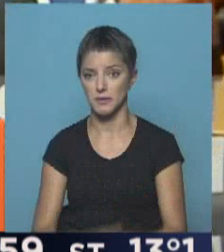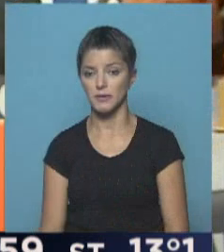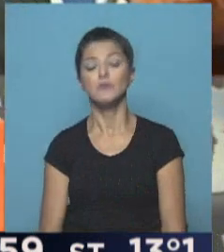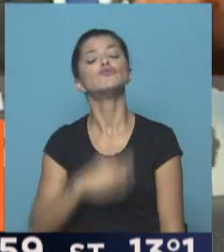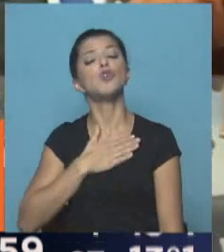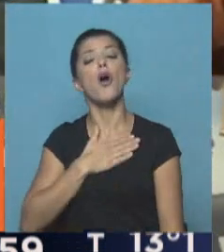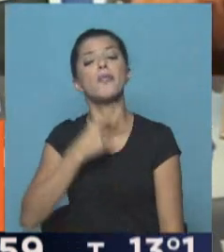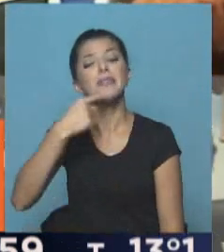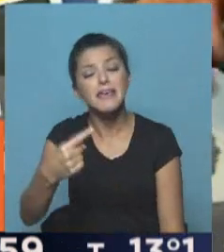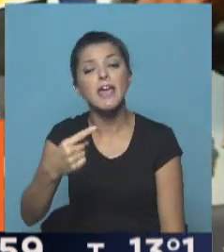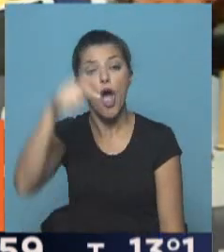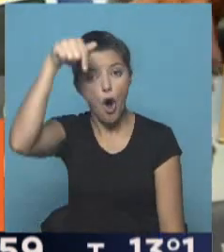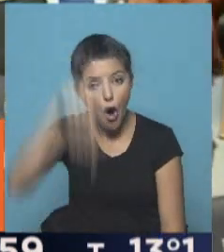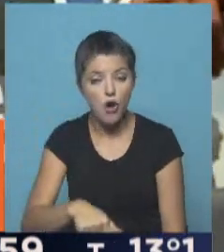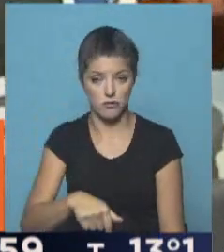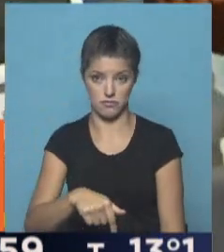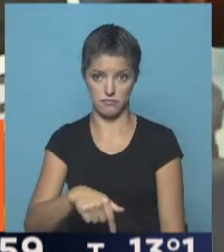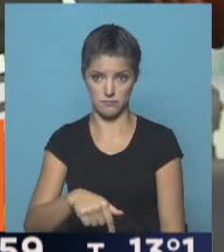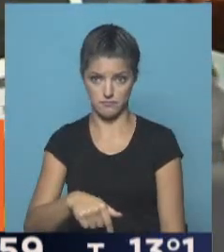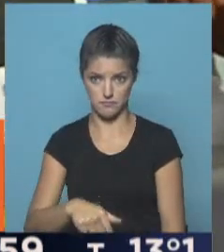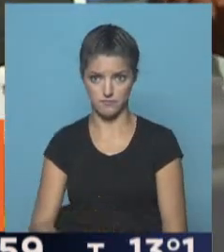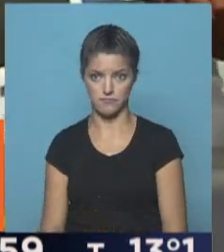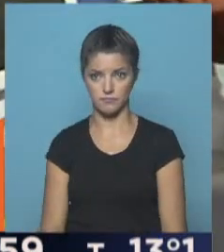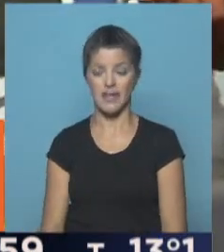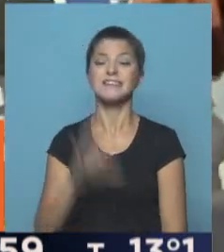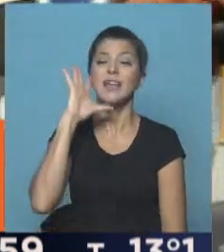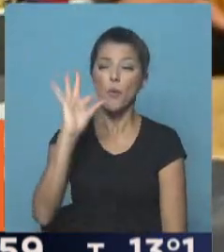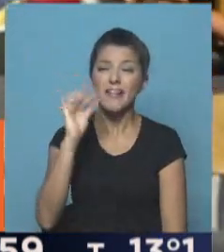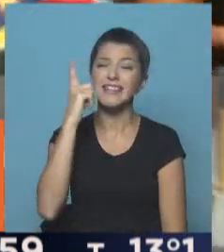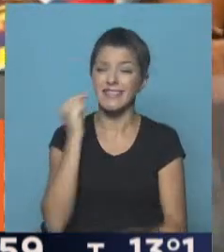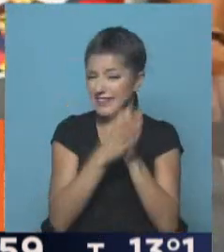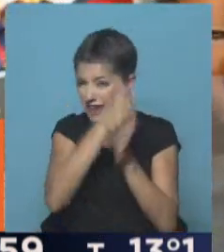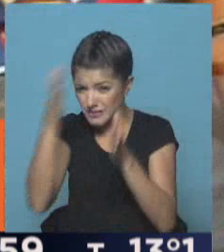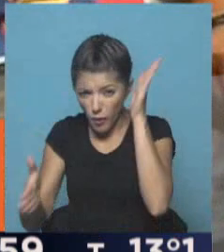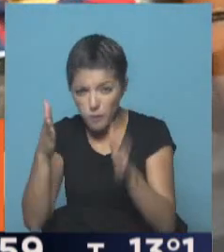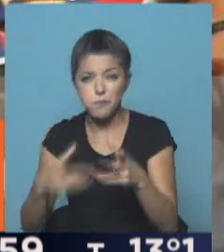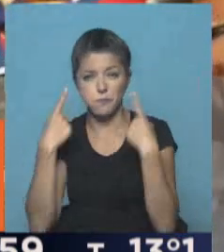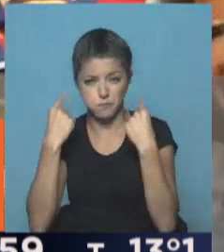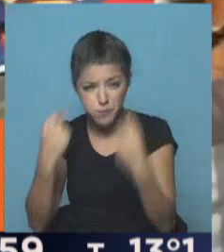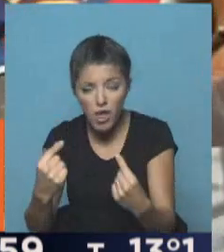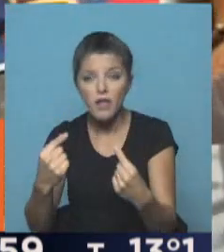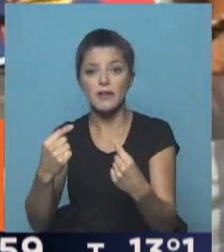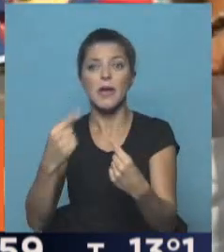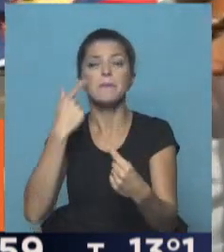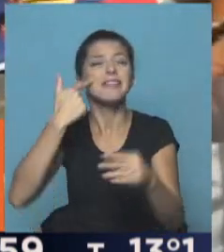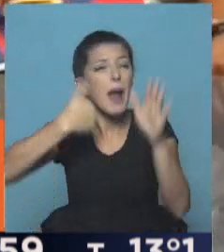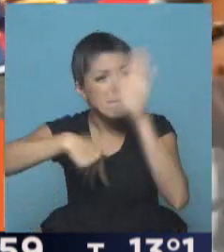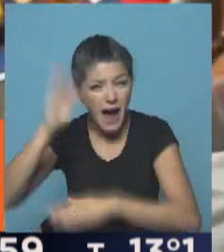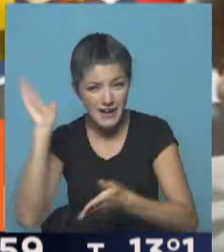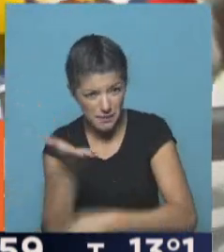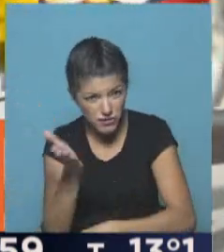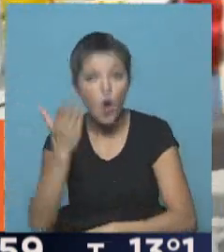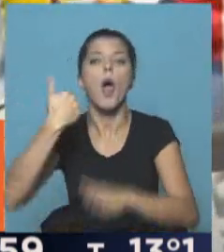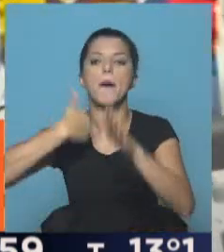dicho, hoy, a 50 días, mientras más represión,